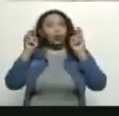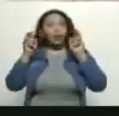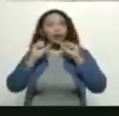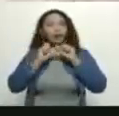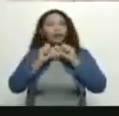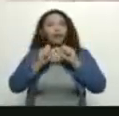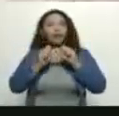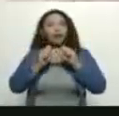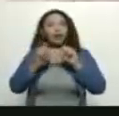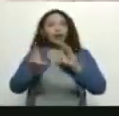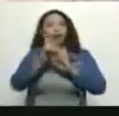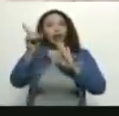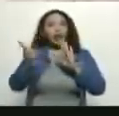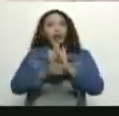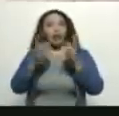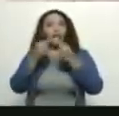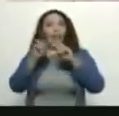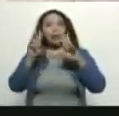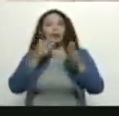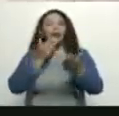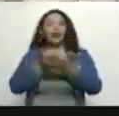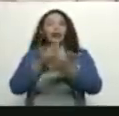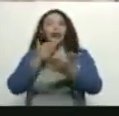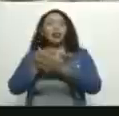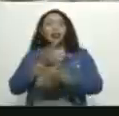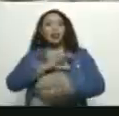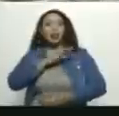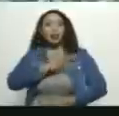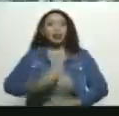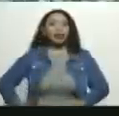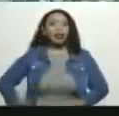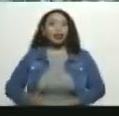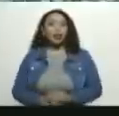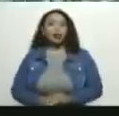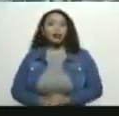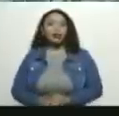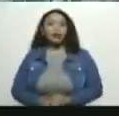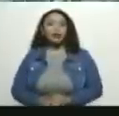permanente diplomacia de paz. Muchas gracias, señor presidente.